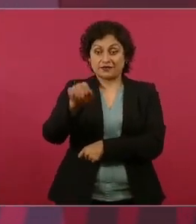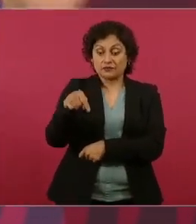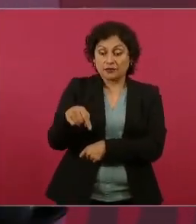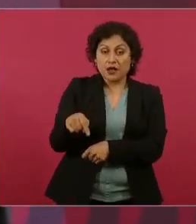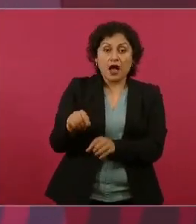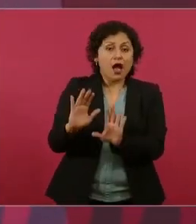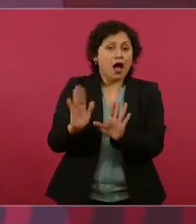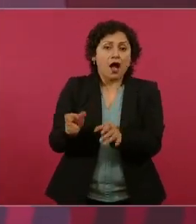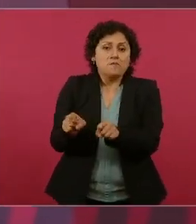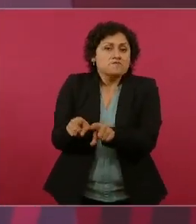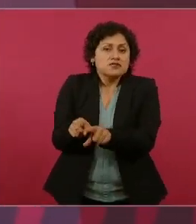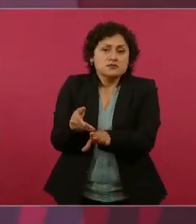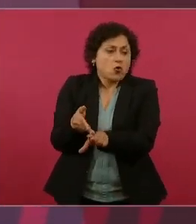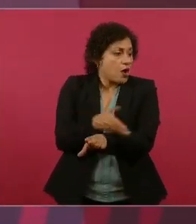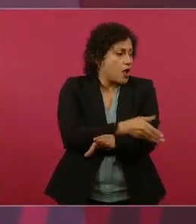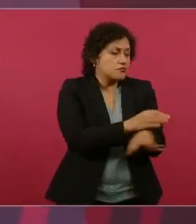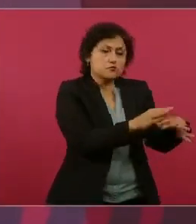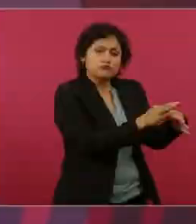como estaba